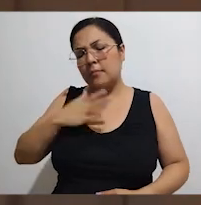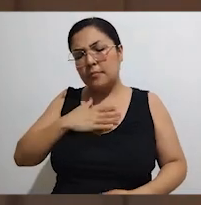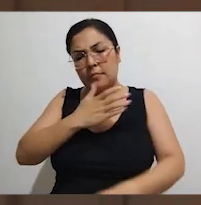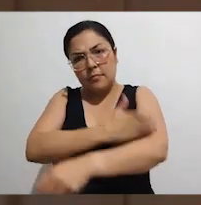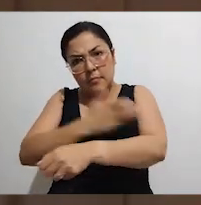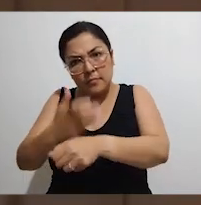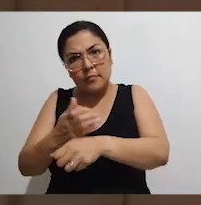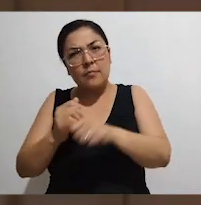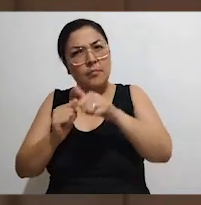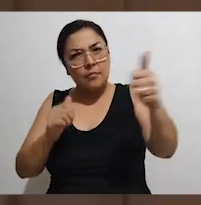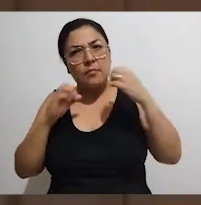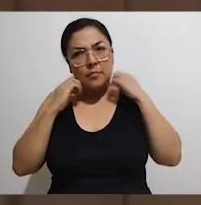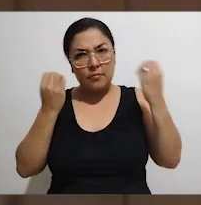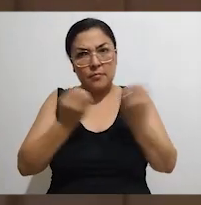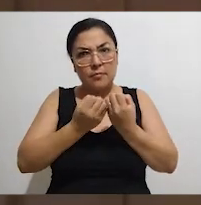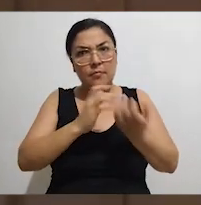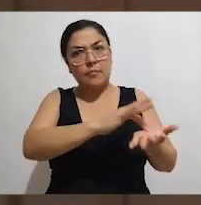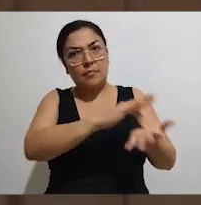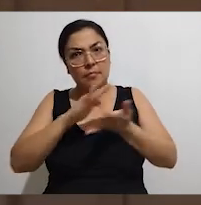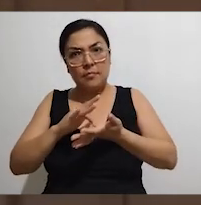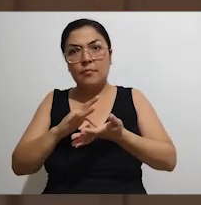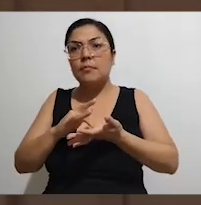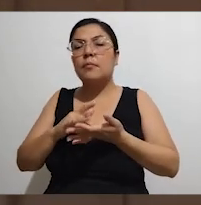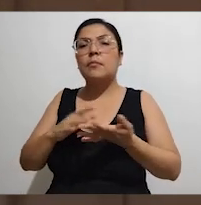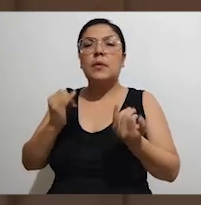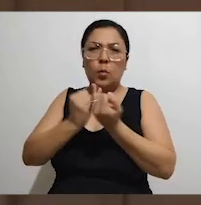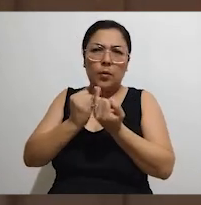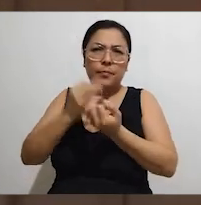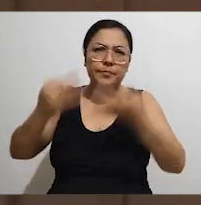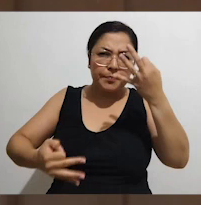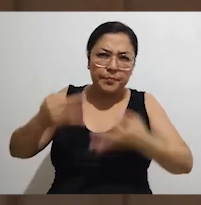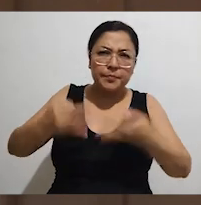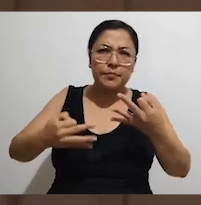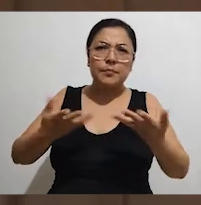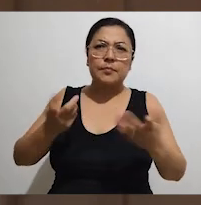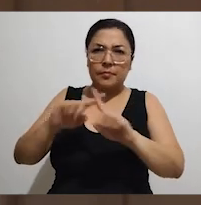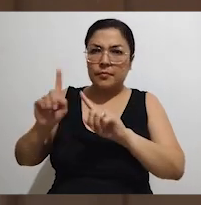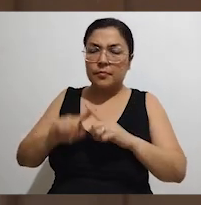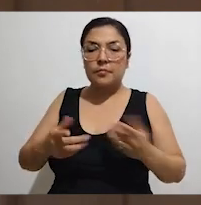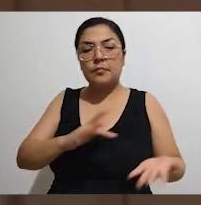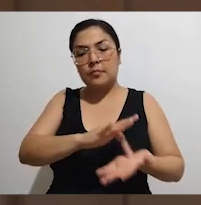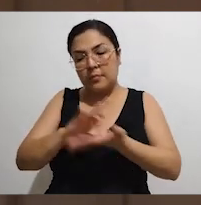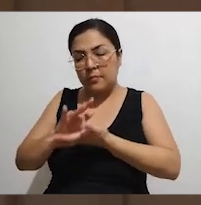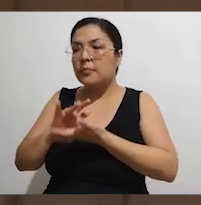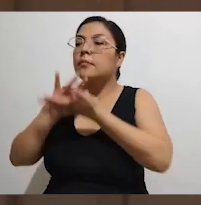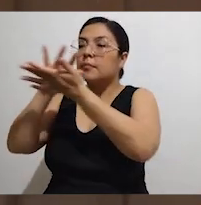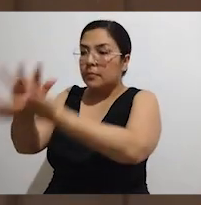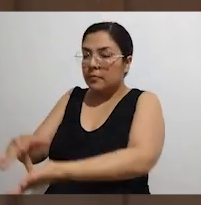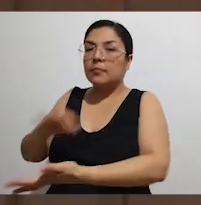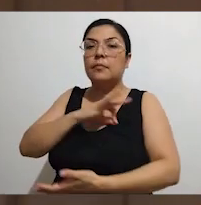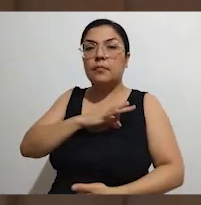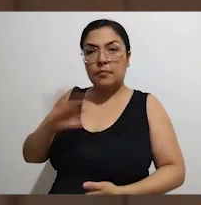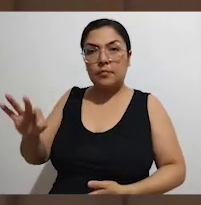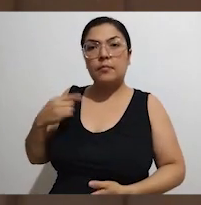compañeros, colegas de otros organismos públicos locales electorales, con magistrados electorales, para poder llevar un registro y poderles ofrecer